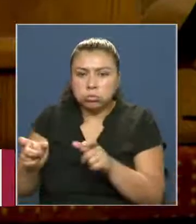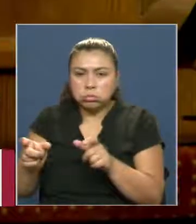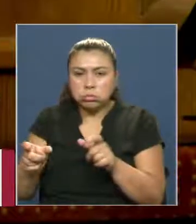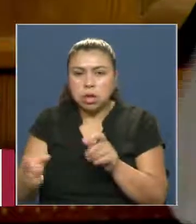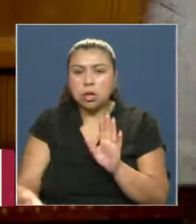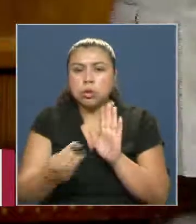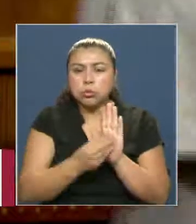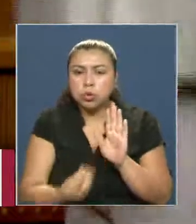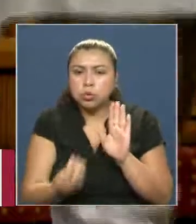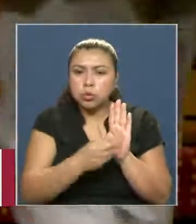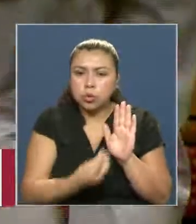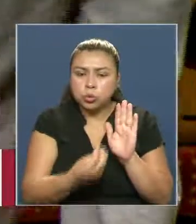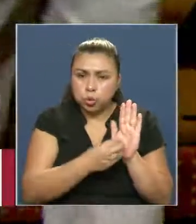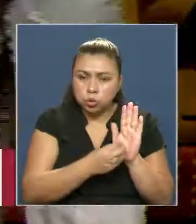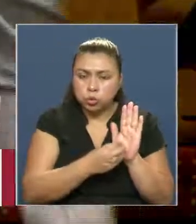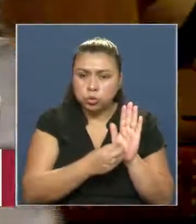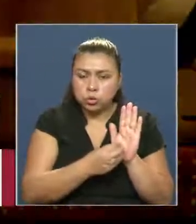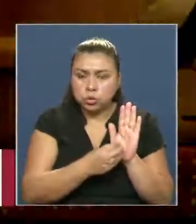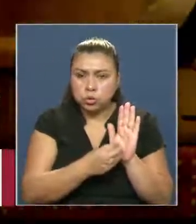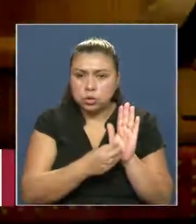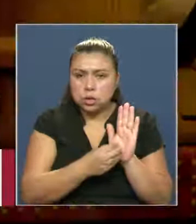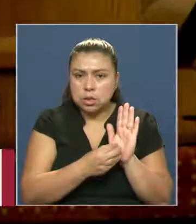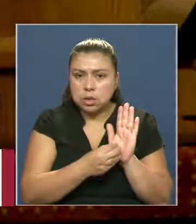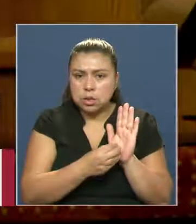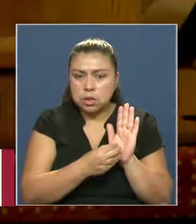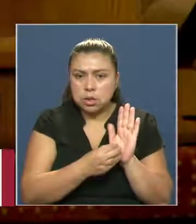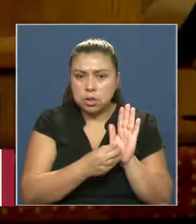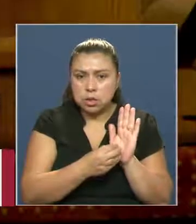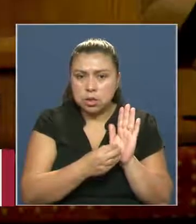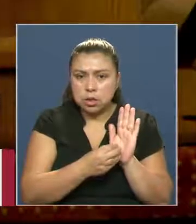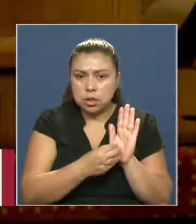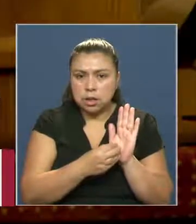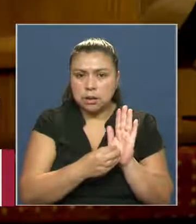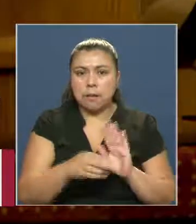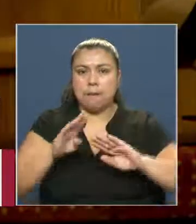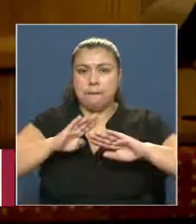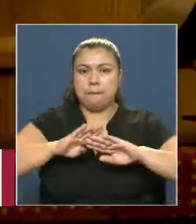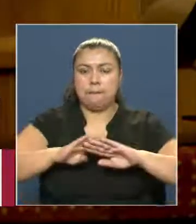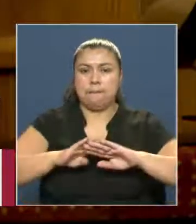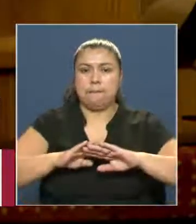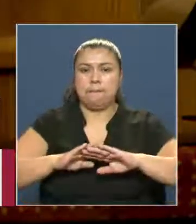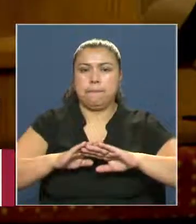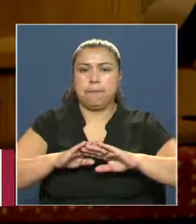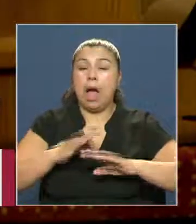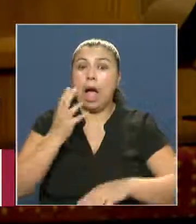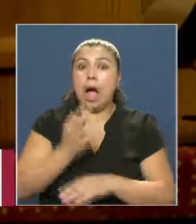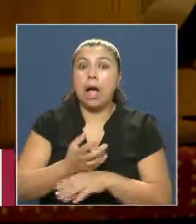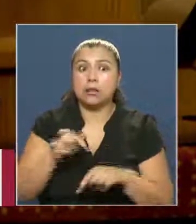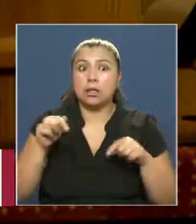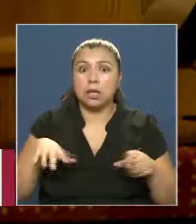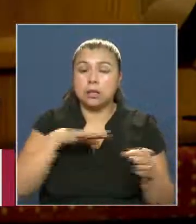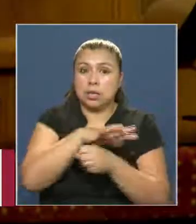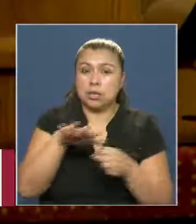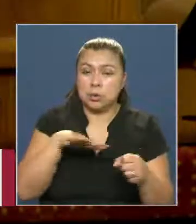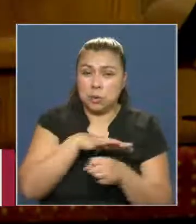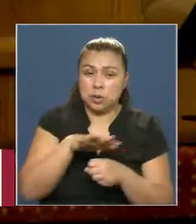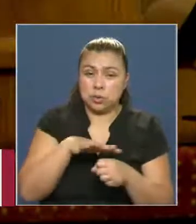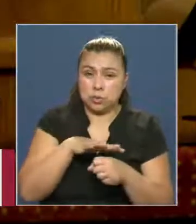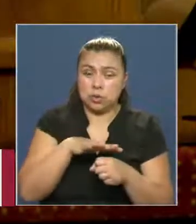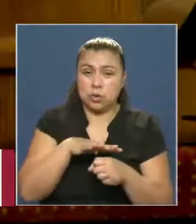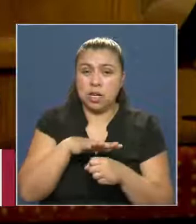incorporando elementos que vayan evitando que cuando existan estas situaciones exista el